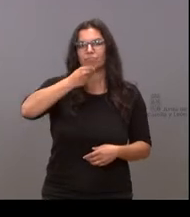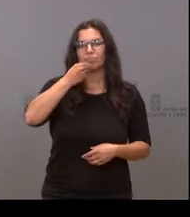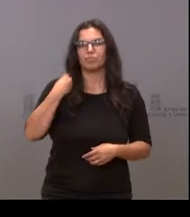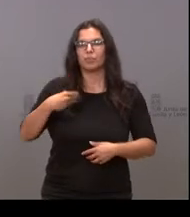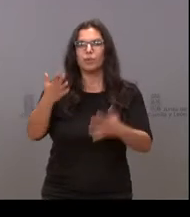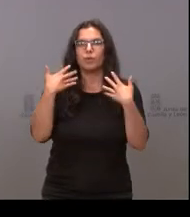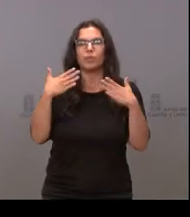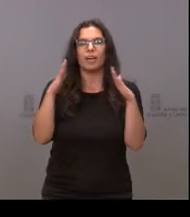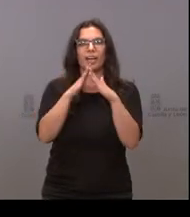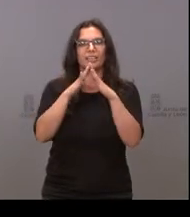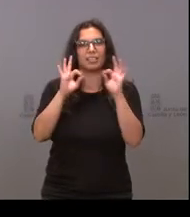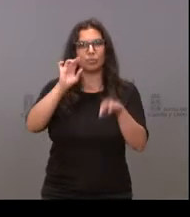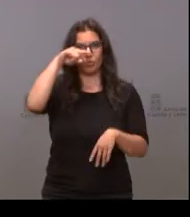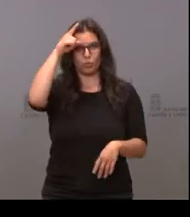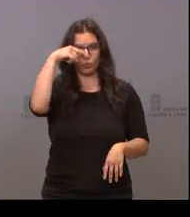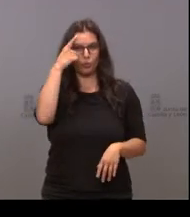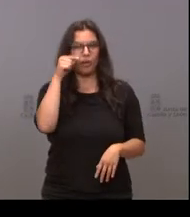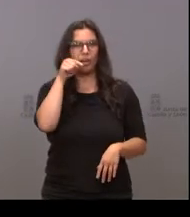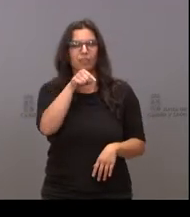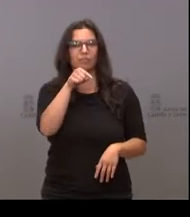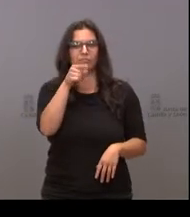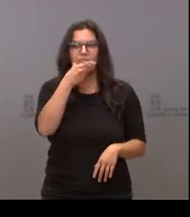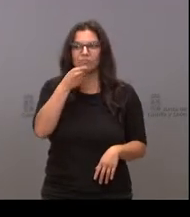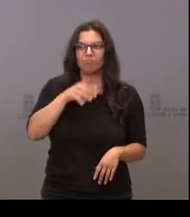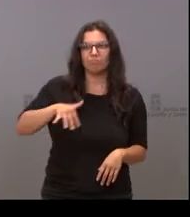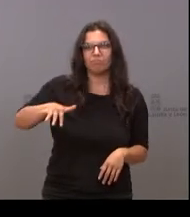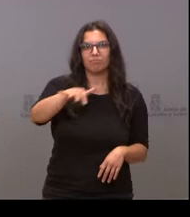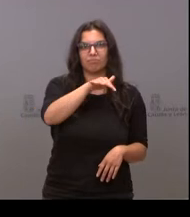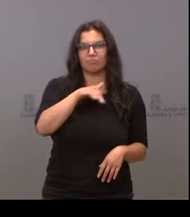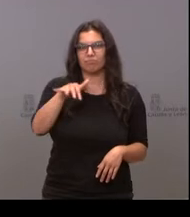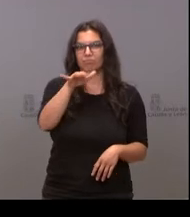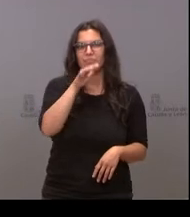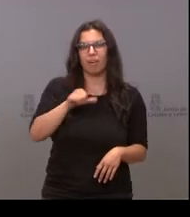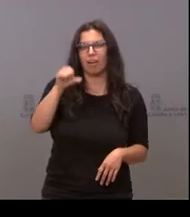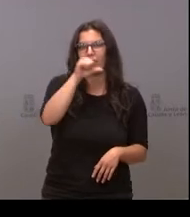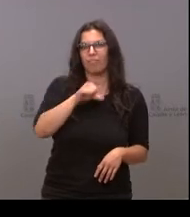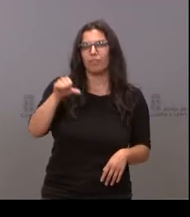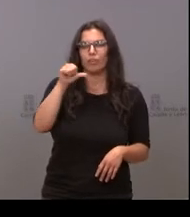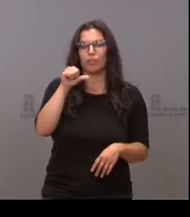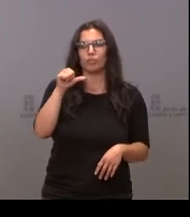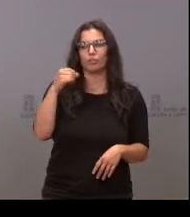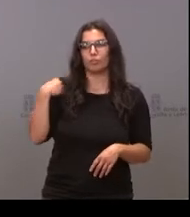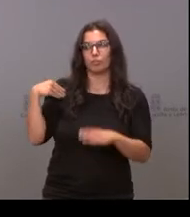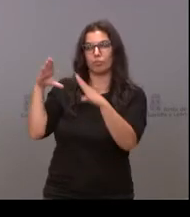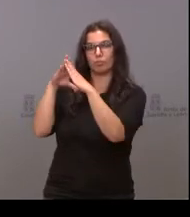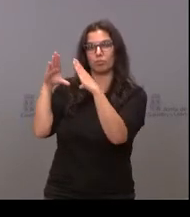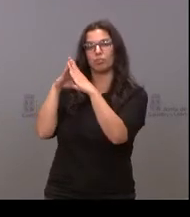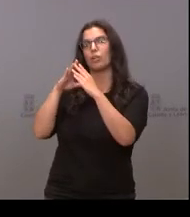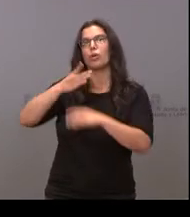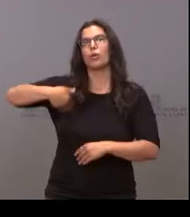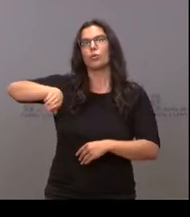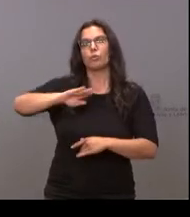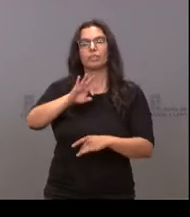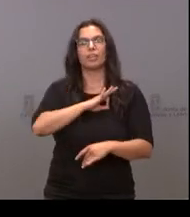de la casa de cultura bello y extraordinaria lugar a la sombra del santuario de nuestra señora la virgen de la